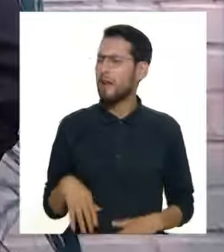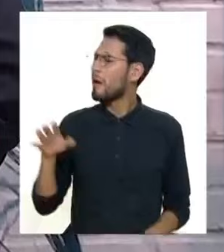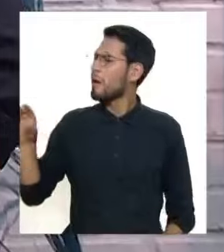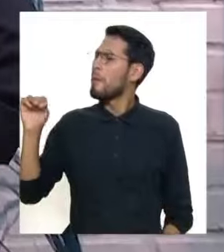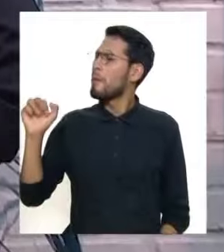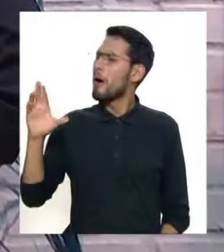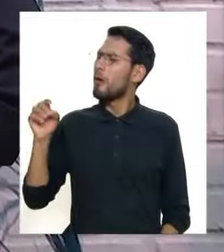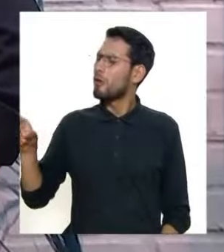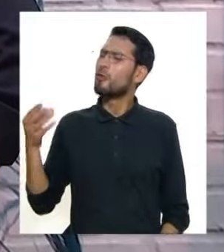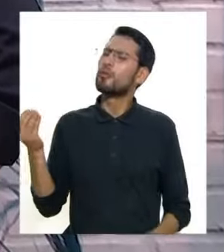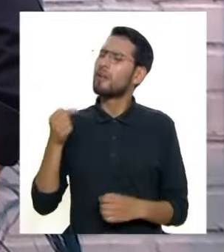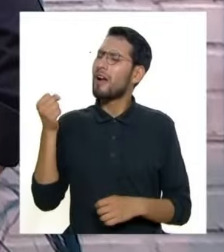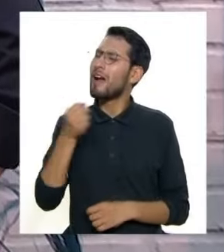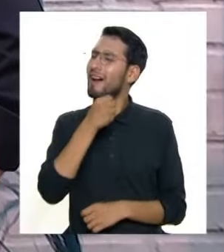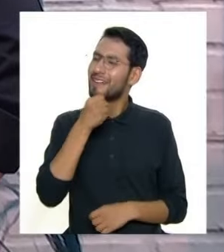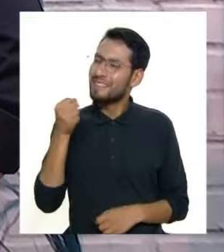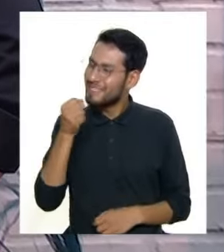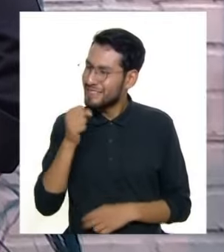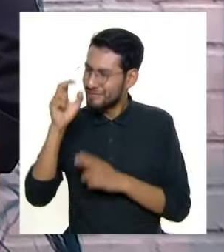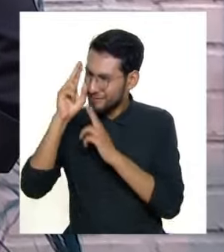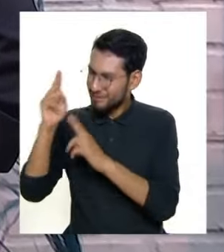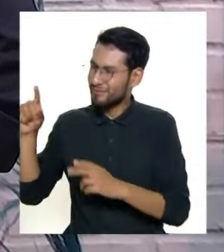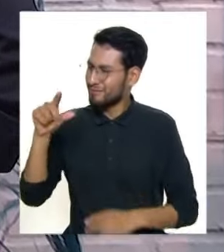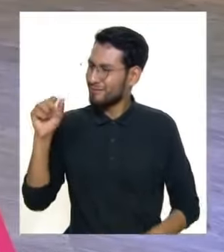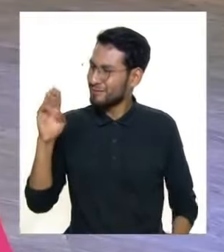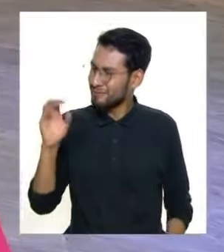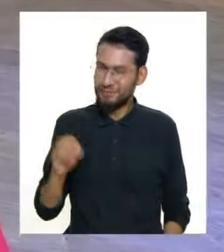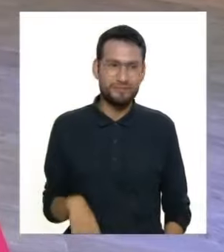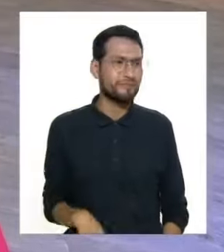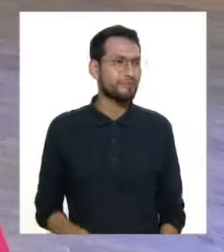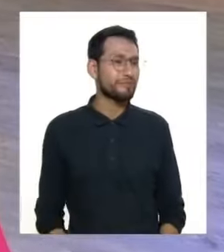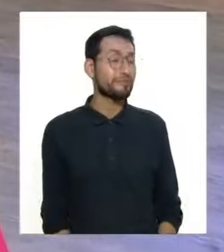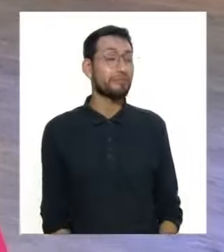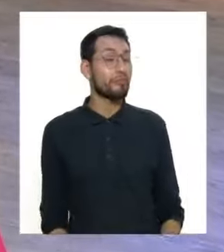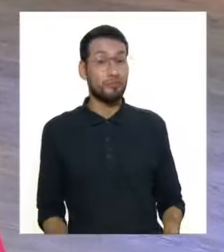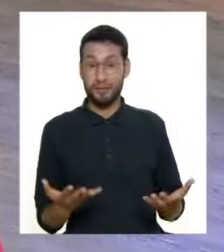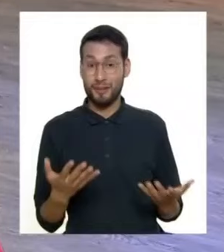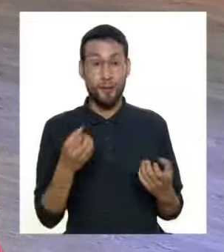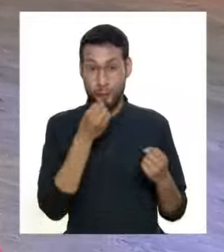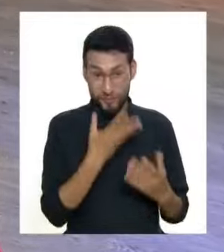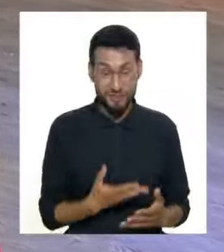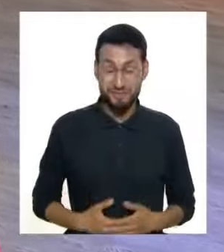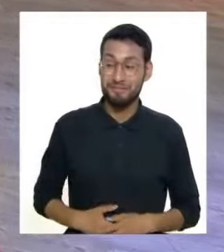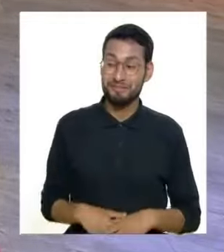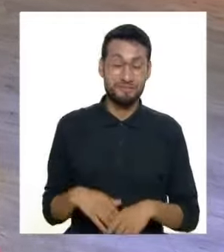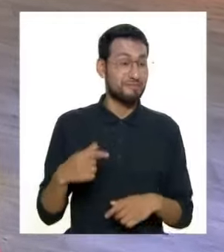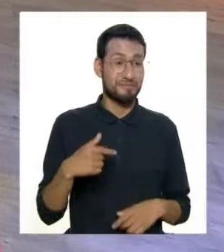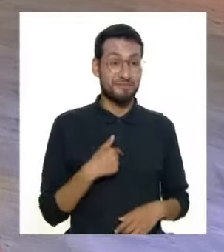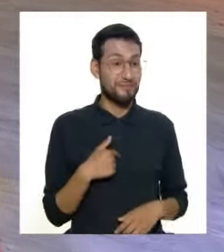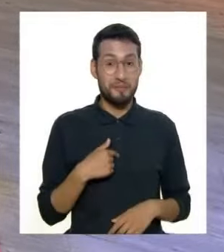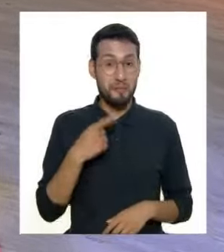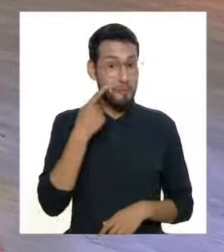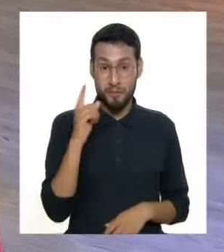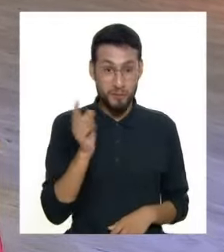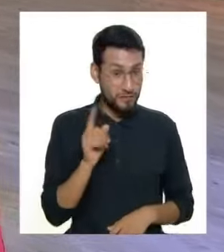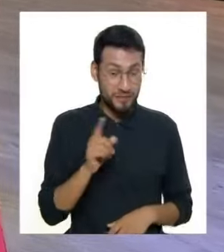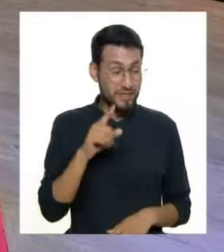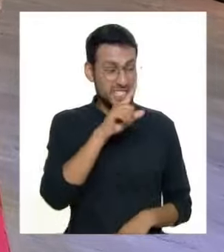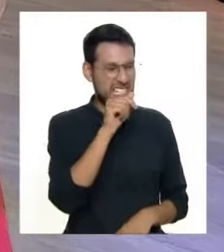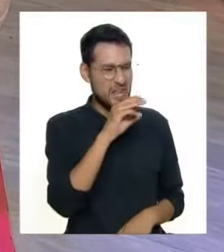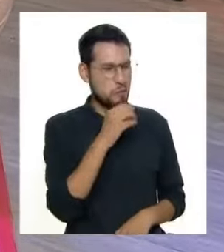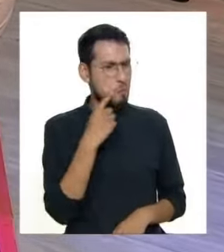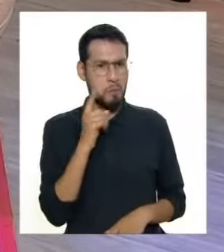has sentido de cantar canciones en homenaje al Sambo Cabero? Espectacular, es decir, yo no conocía quién era Sambo